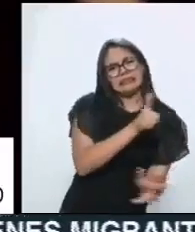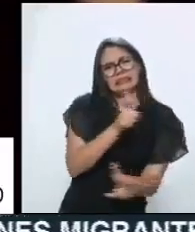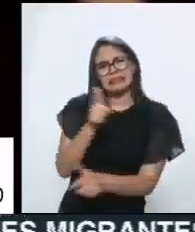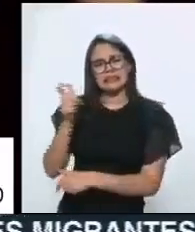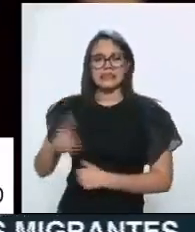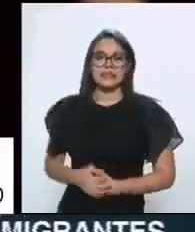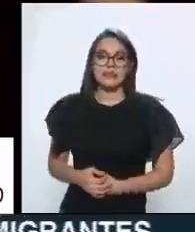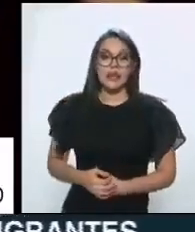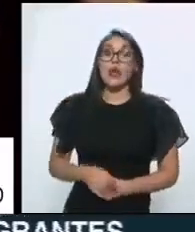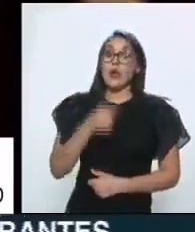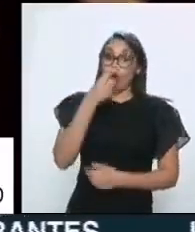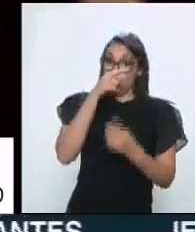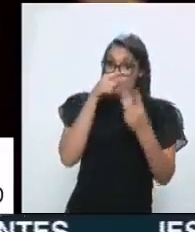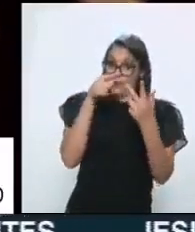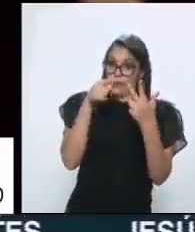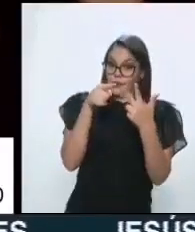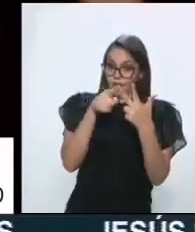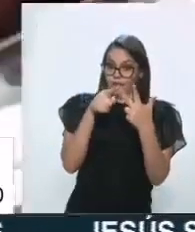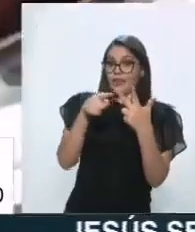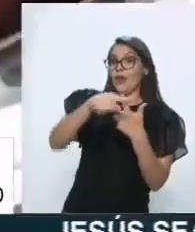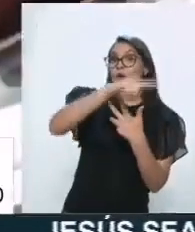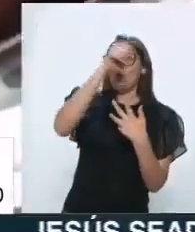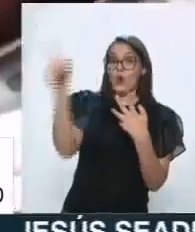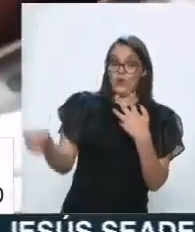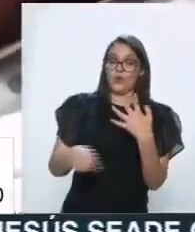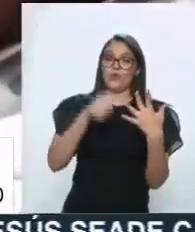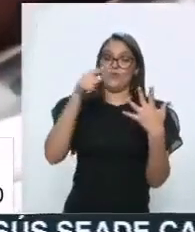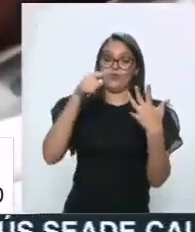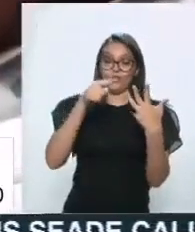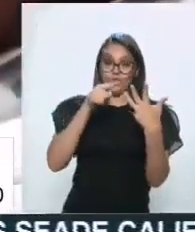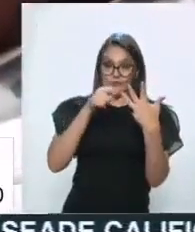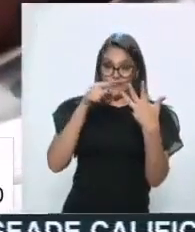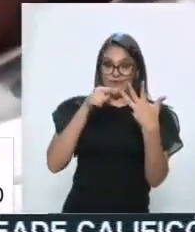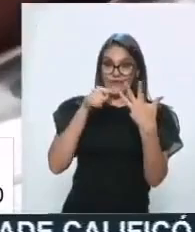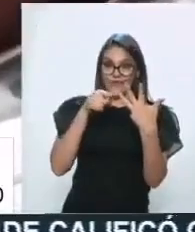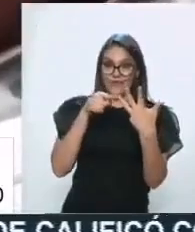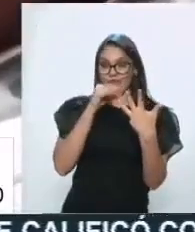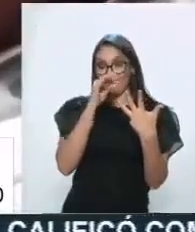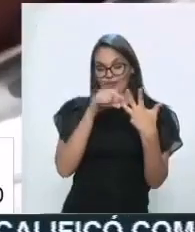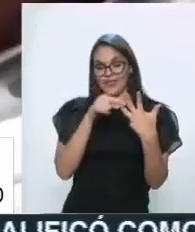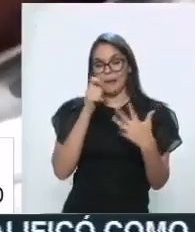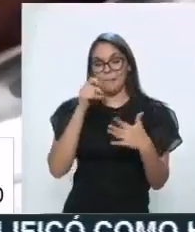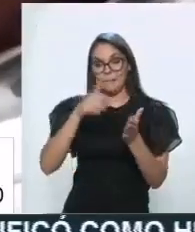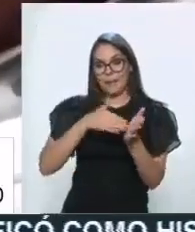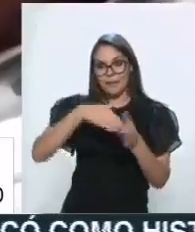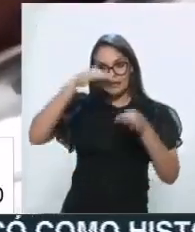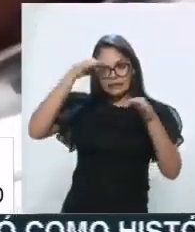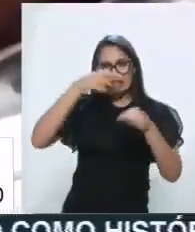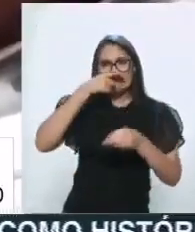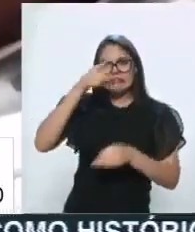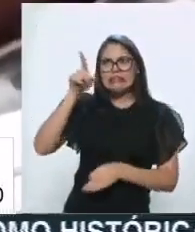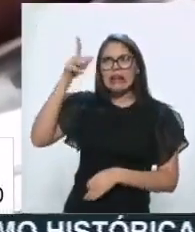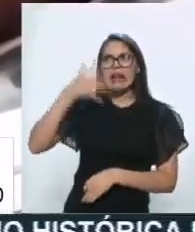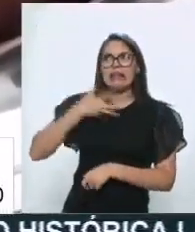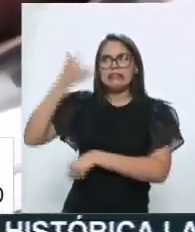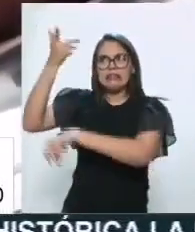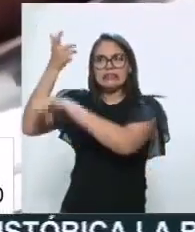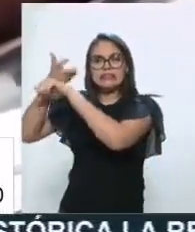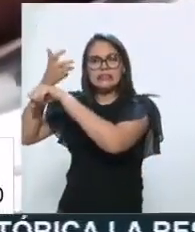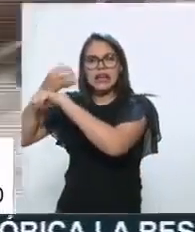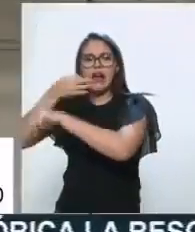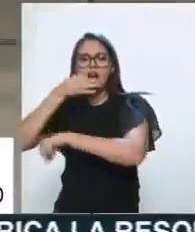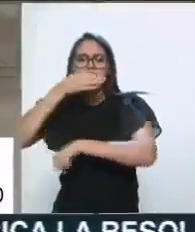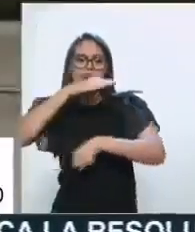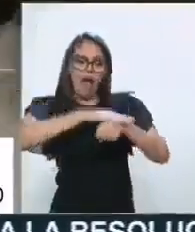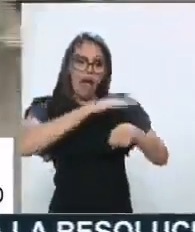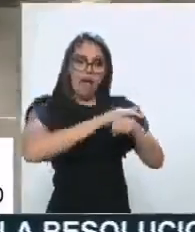entre funcionarios de la Fiscalía General de Estados Unidos, en la que un fiscal agregado le informa a otro, y